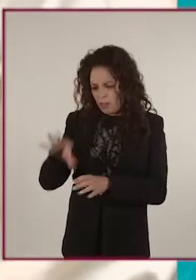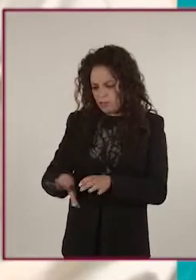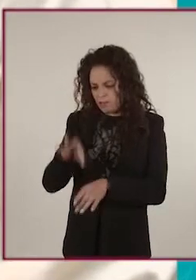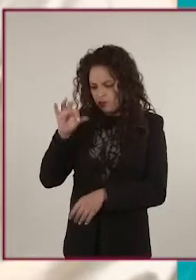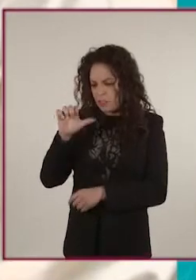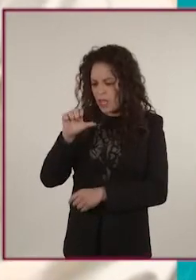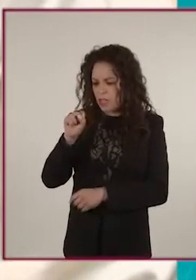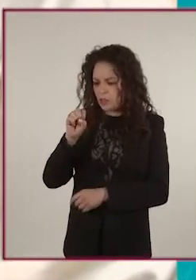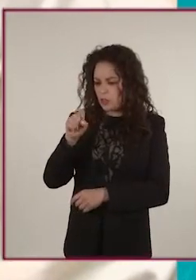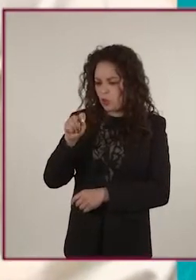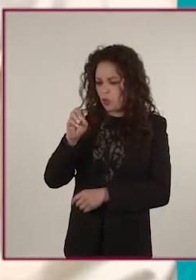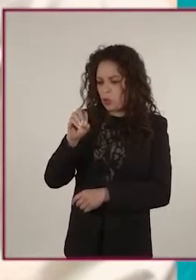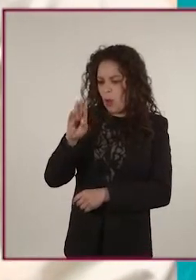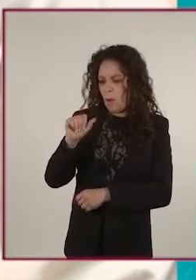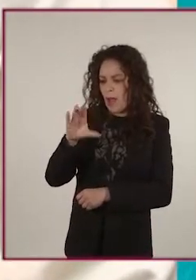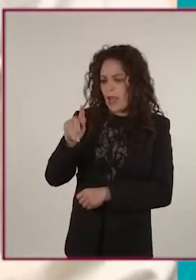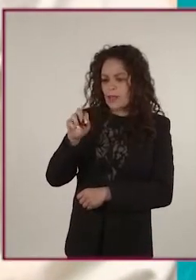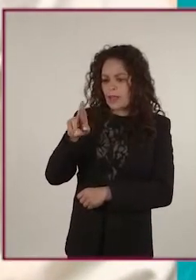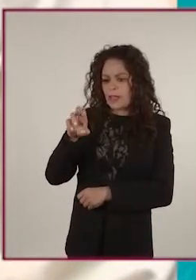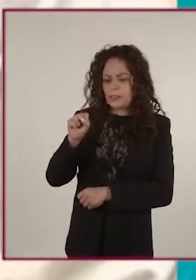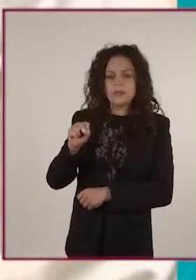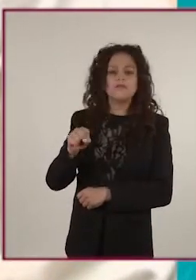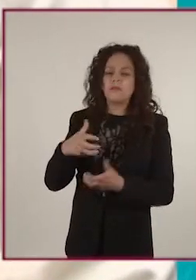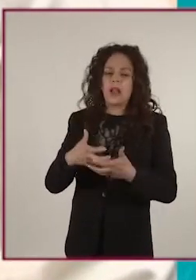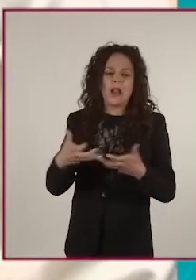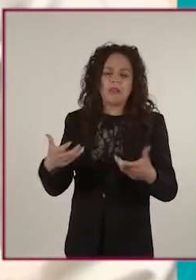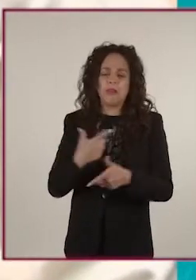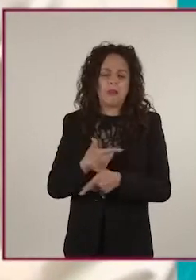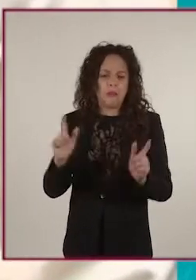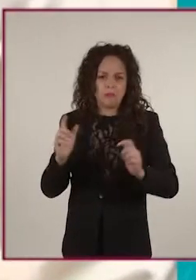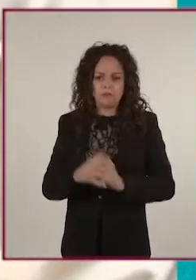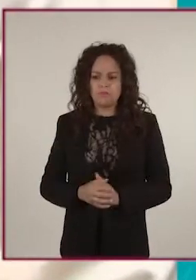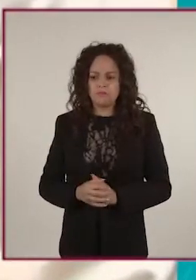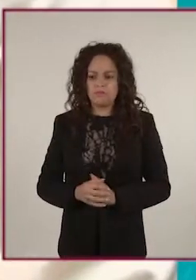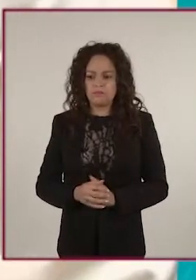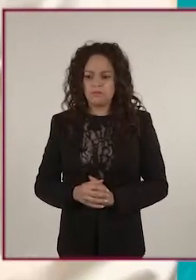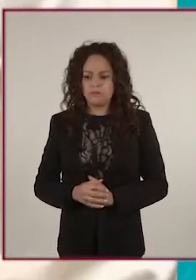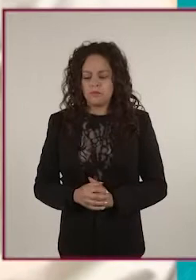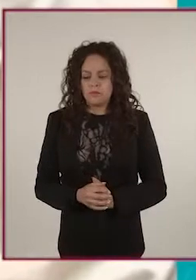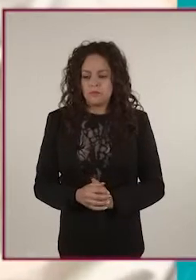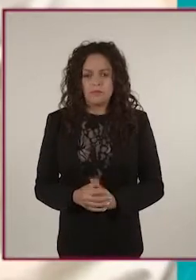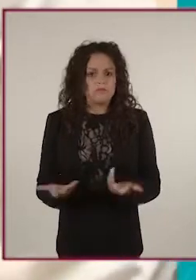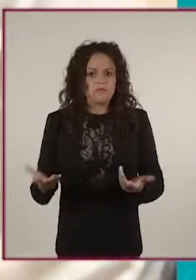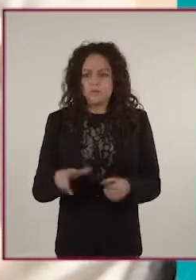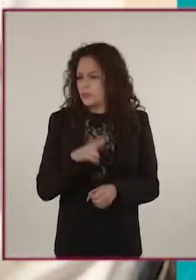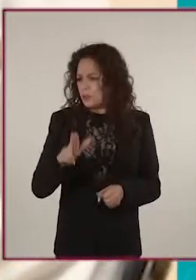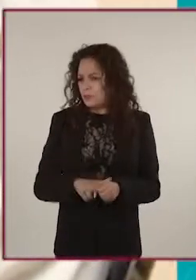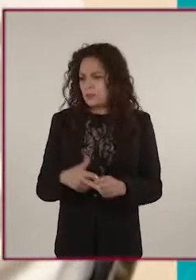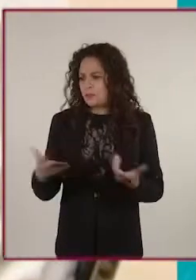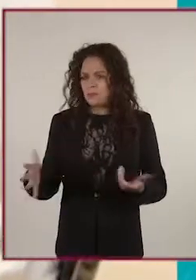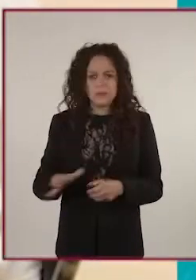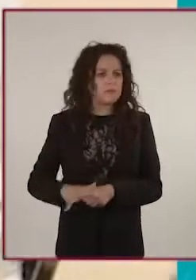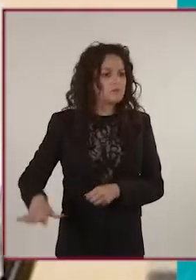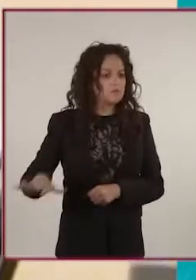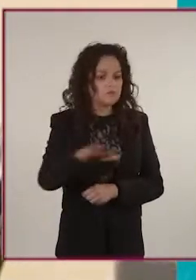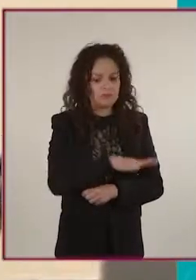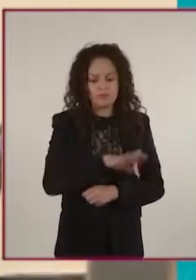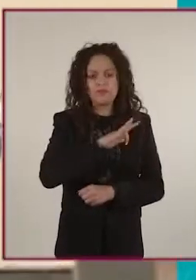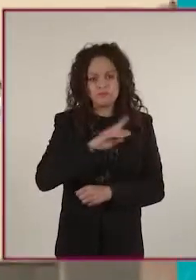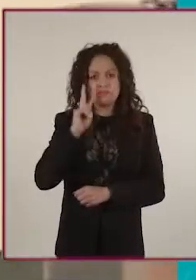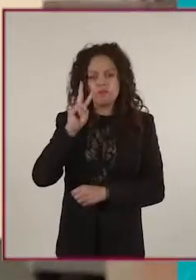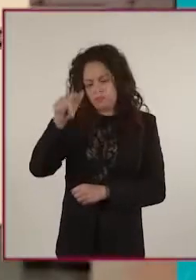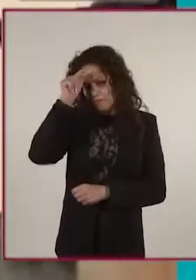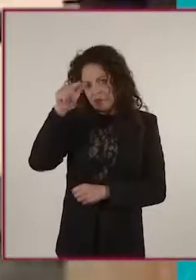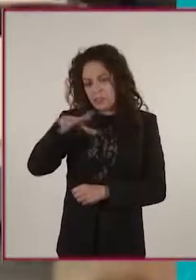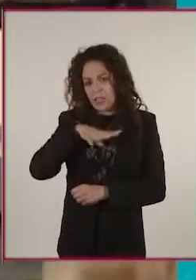azotobacters en cualquier suelo, ¿no? En cualquier suelo de los comunes que podemos encontrar. Sí, sobre